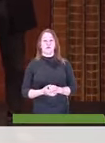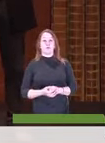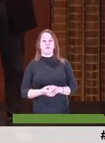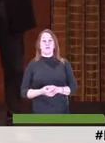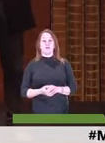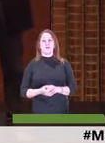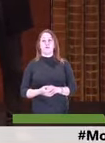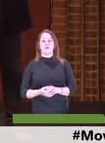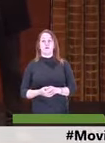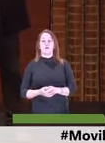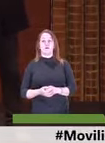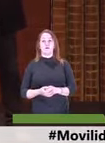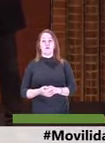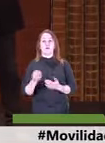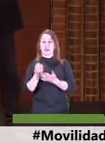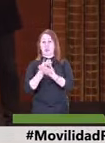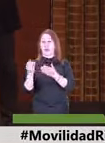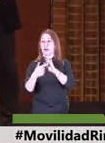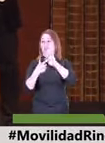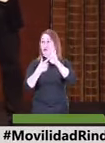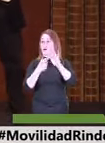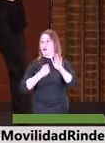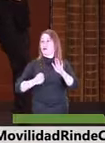pongamos la presentación, por favor.